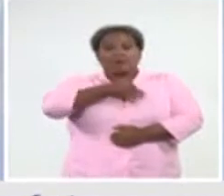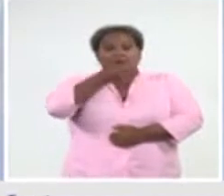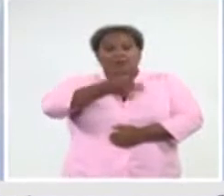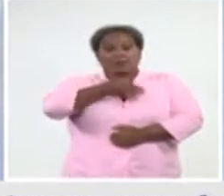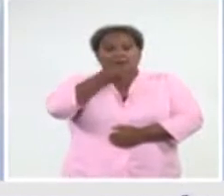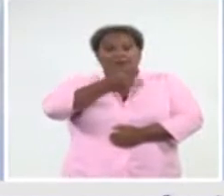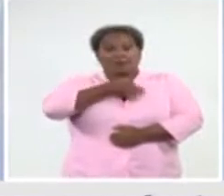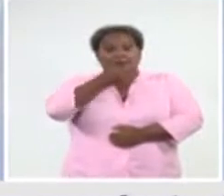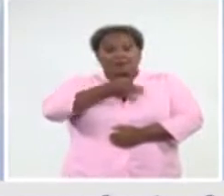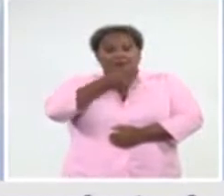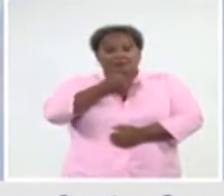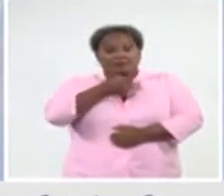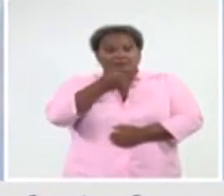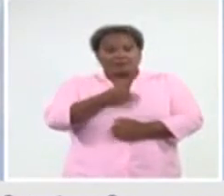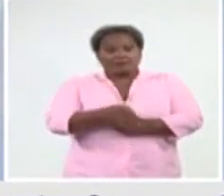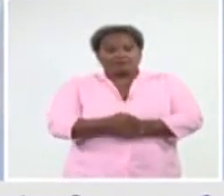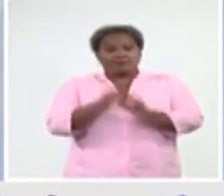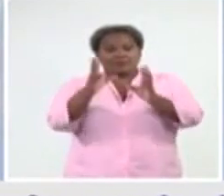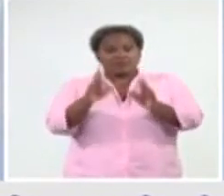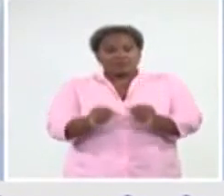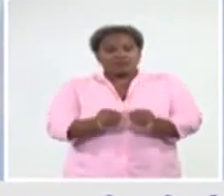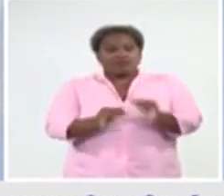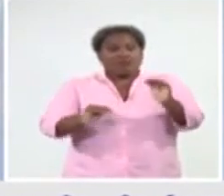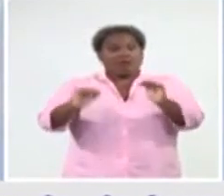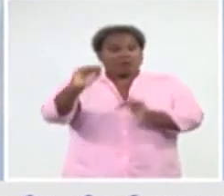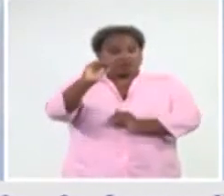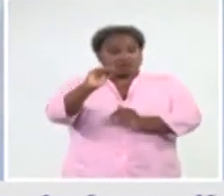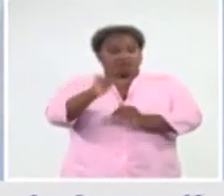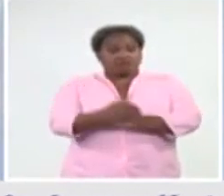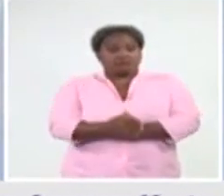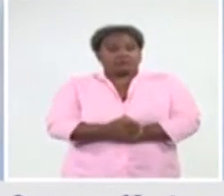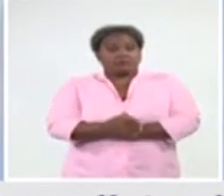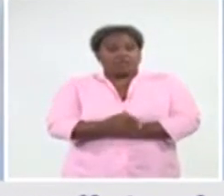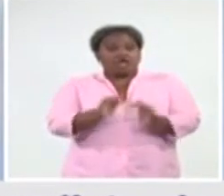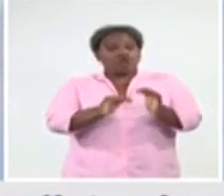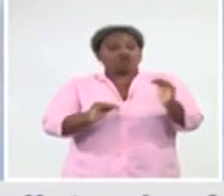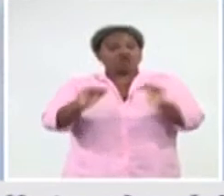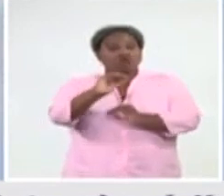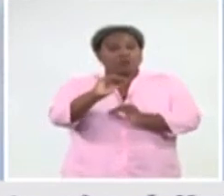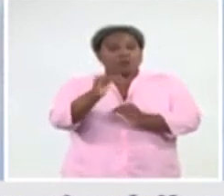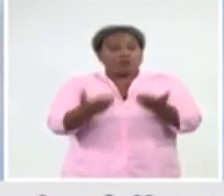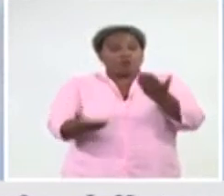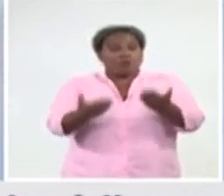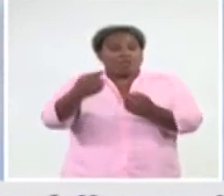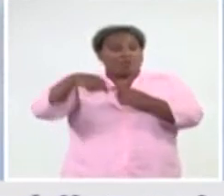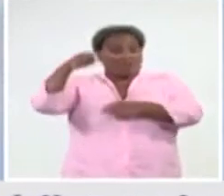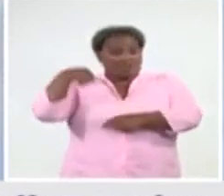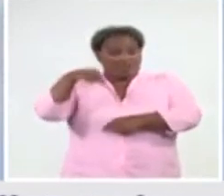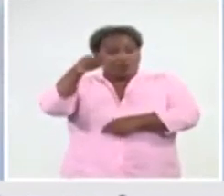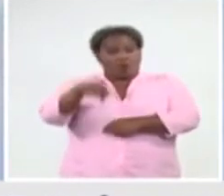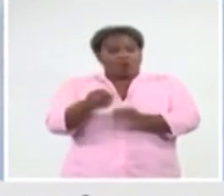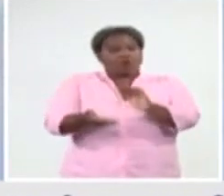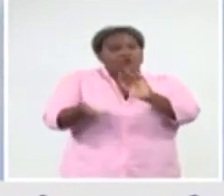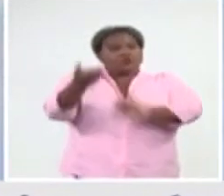la cifra más alta que hemos tenido, superior al día de ayer. De estos